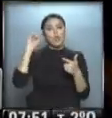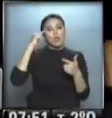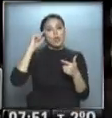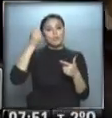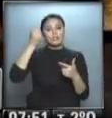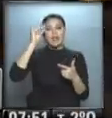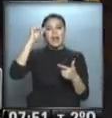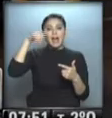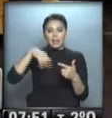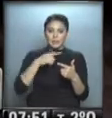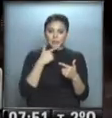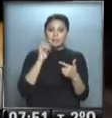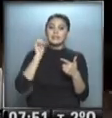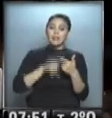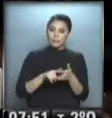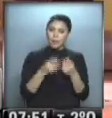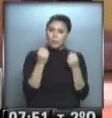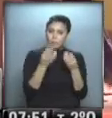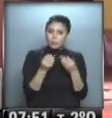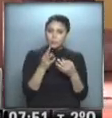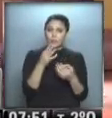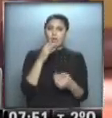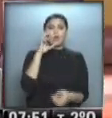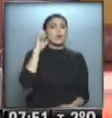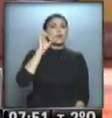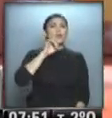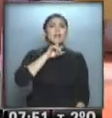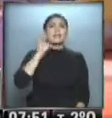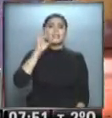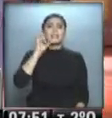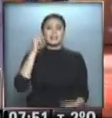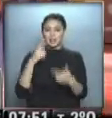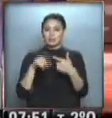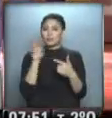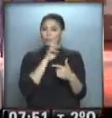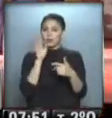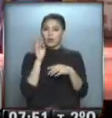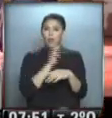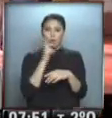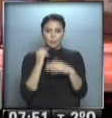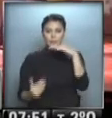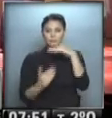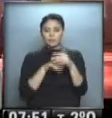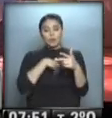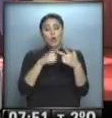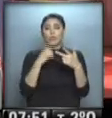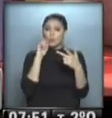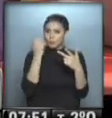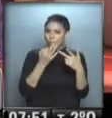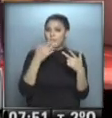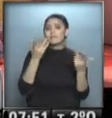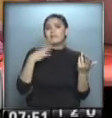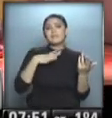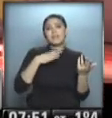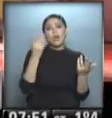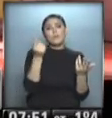comedia musical protagonizada por el Puma Goiti, Julieta Díaz, entre otros, y que tiene 9 nominaciones. Otro muy buen musical, lástima que estuvo poco tiempo en